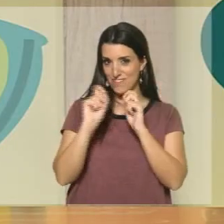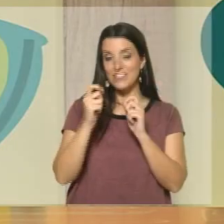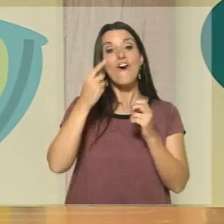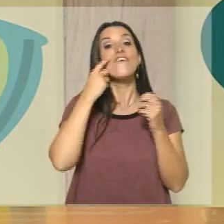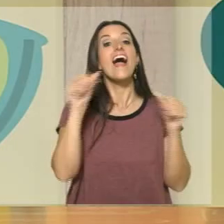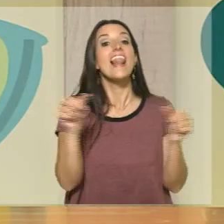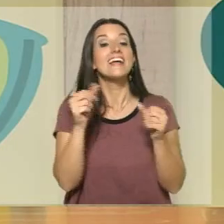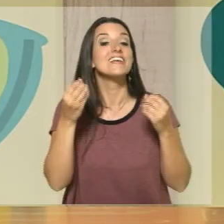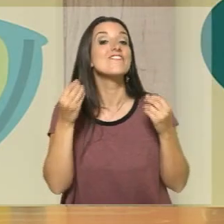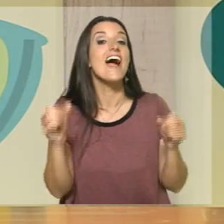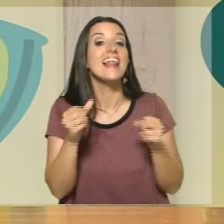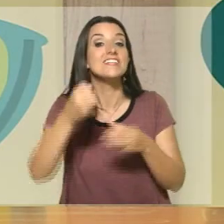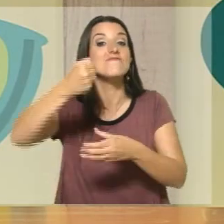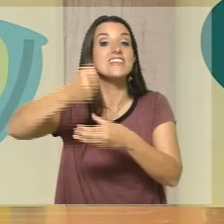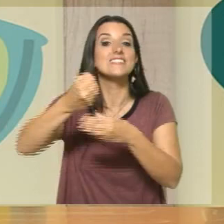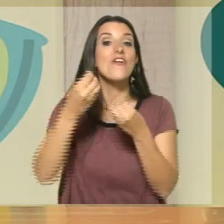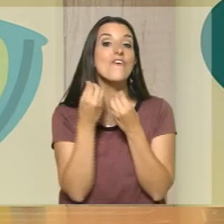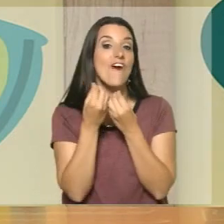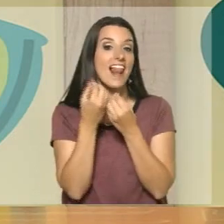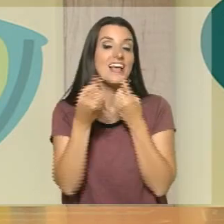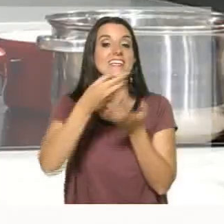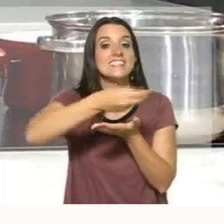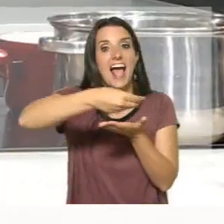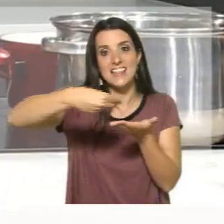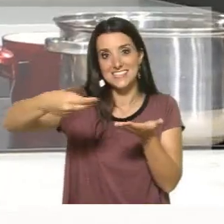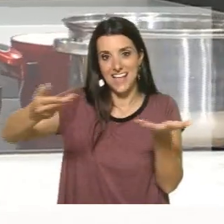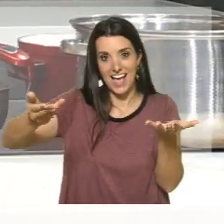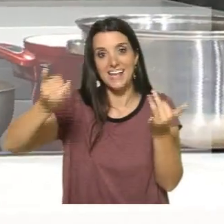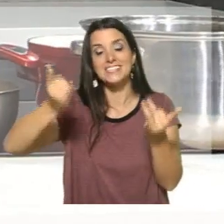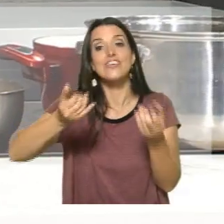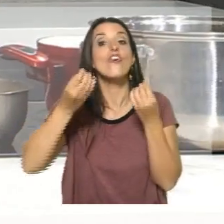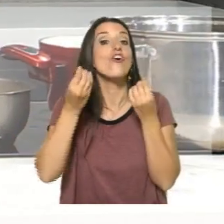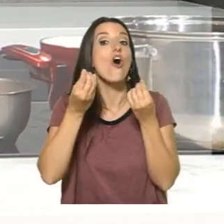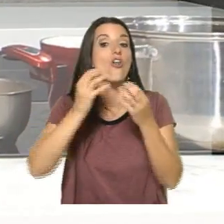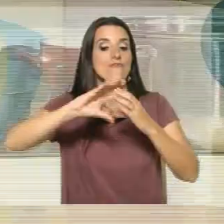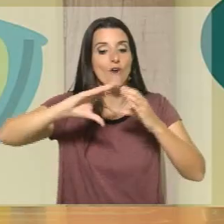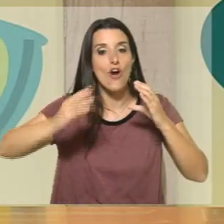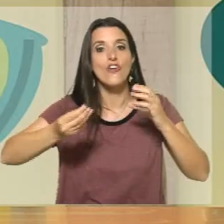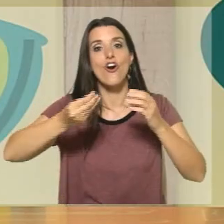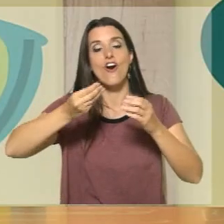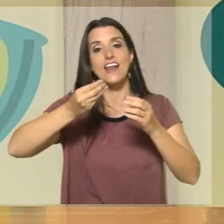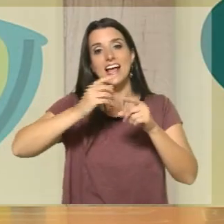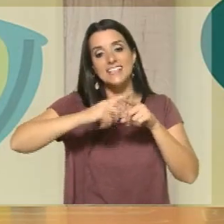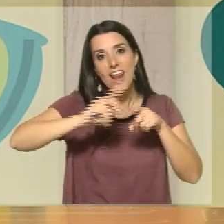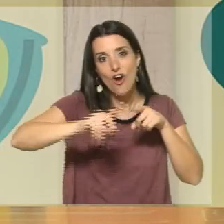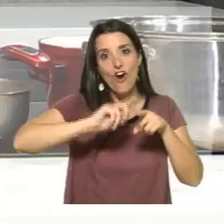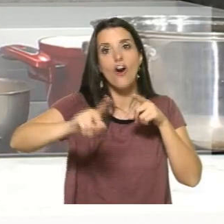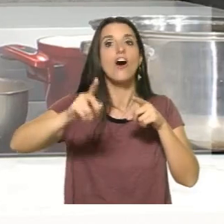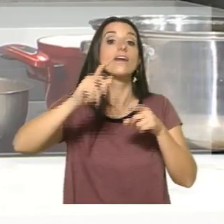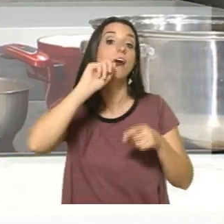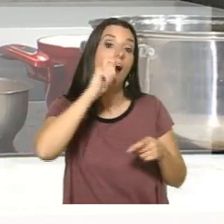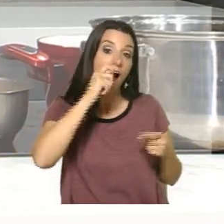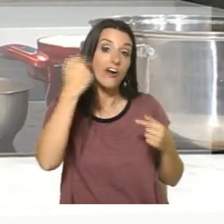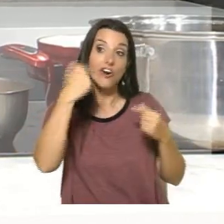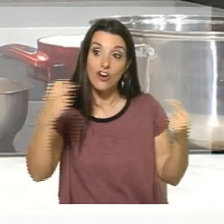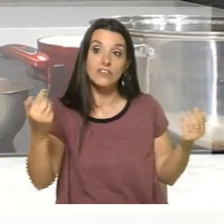hacer es, ¿qué es lo que vas a mixear? Parte de la salsa. Parte de la salsa con el morrón, la con zanahoria. El morrón, la zanahoria, que va a ser lo que le va a dar